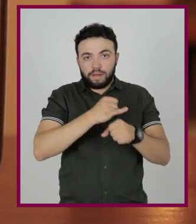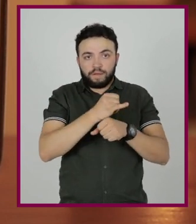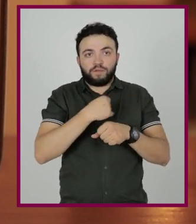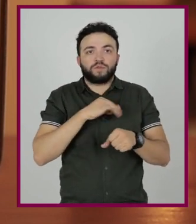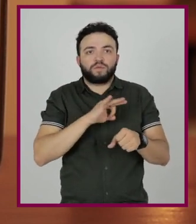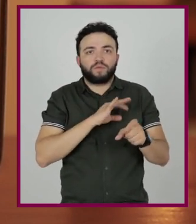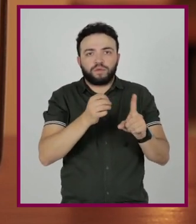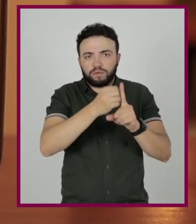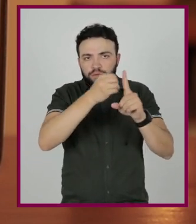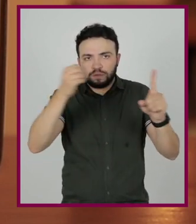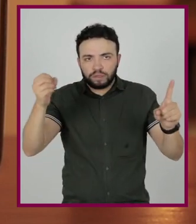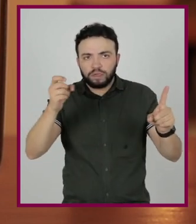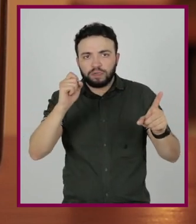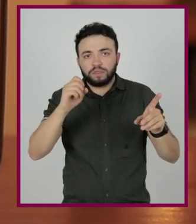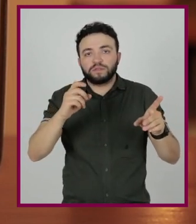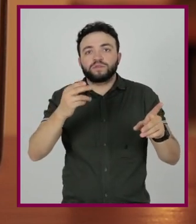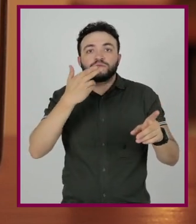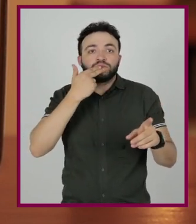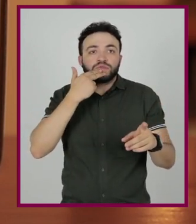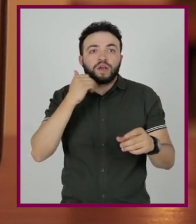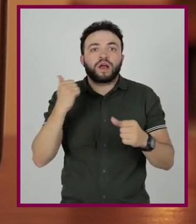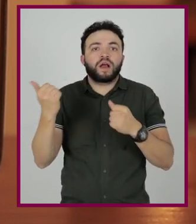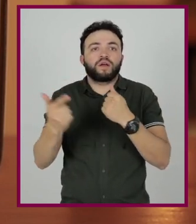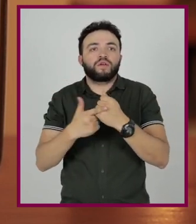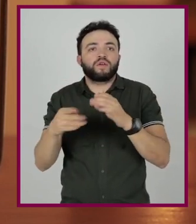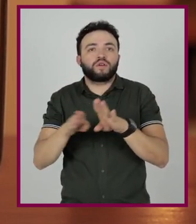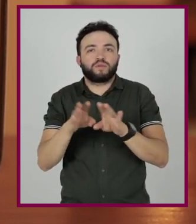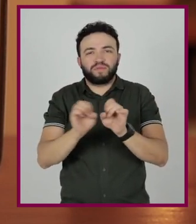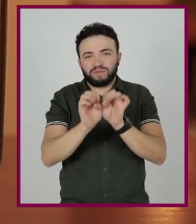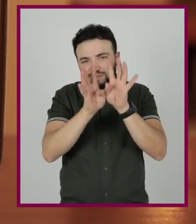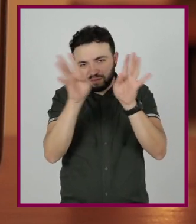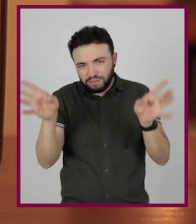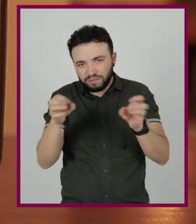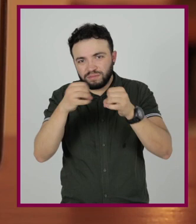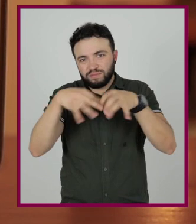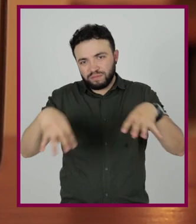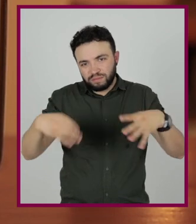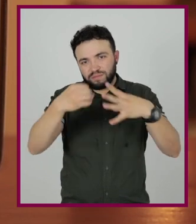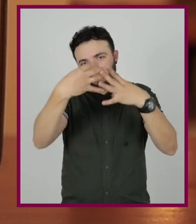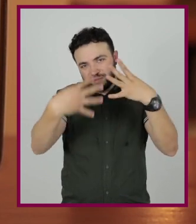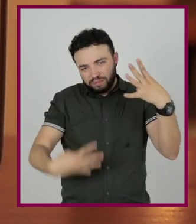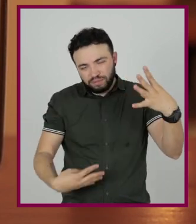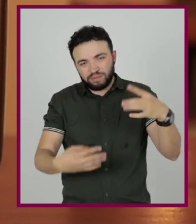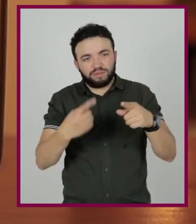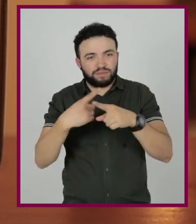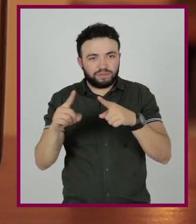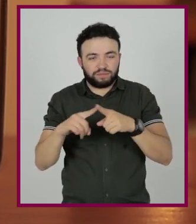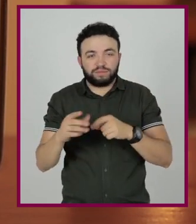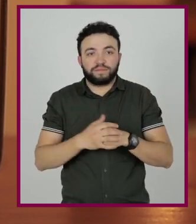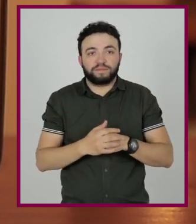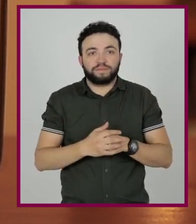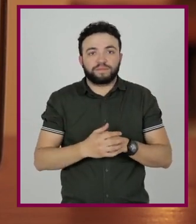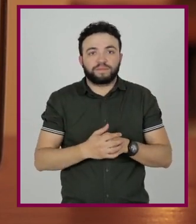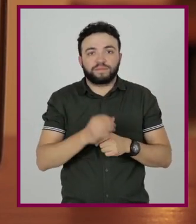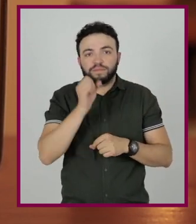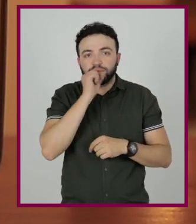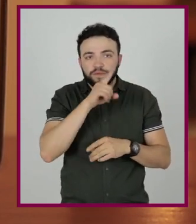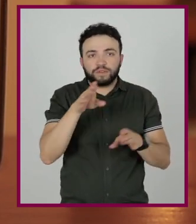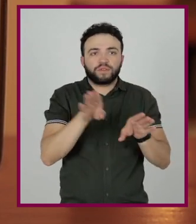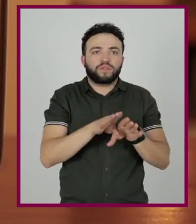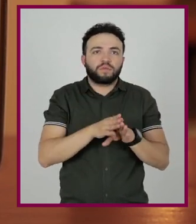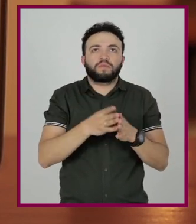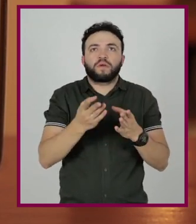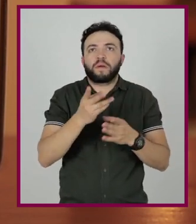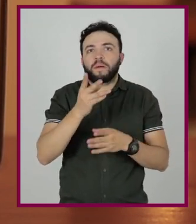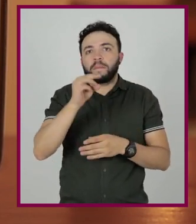información la puedo estructurar utilizando algunas estrategias como organizadores gráficos, tablas e incluso los